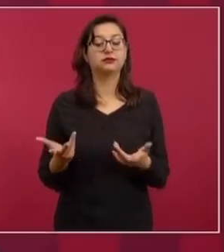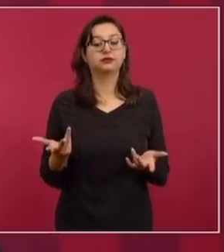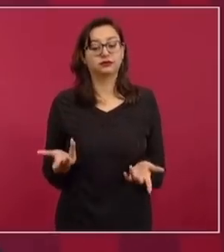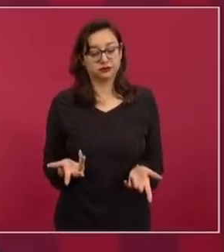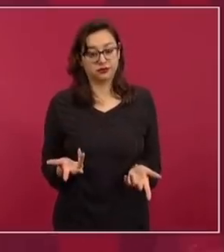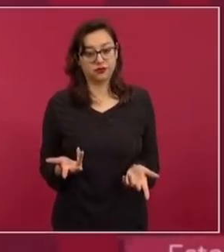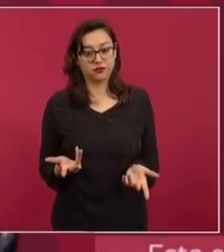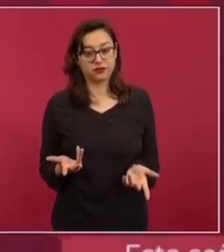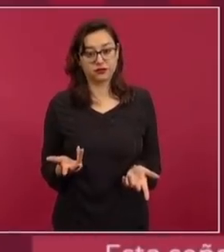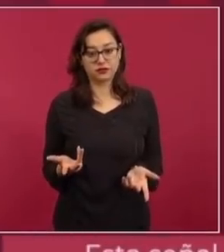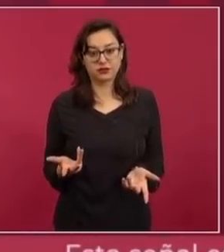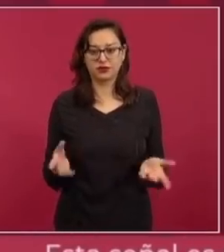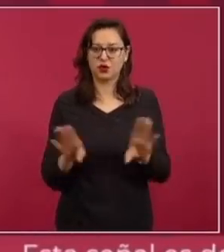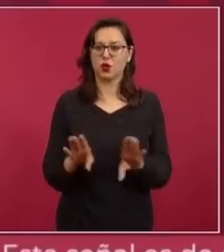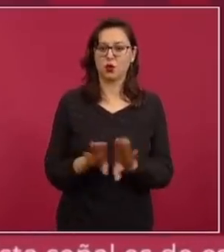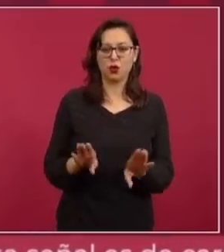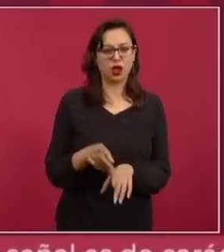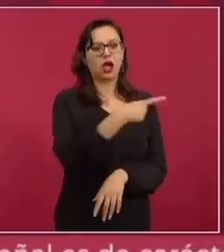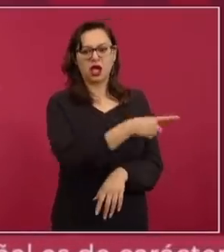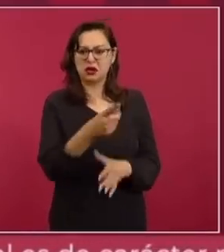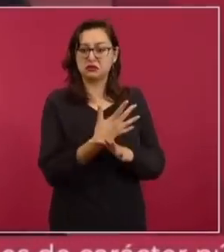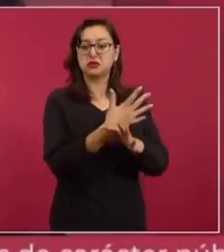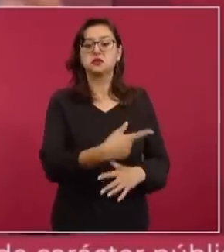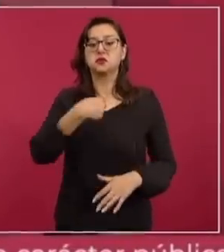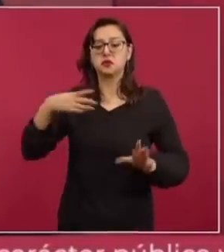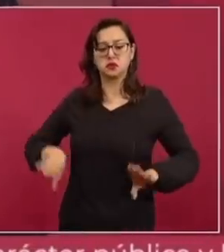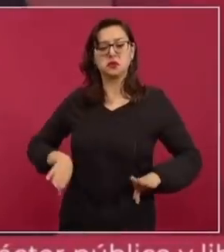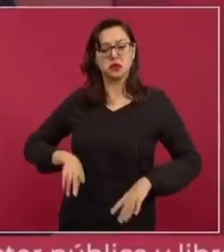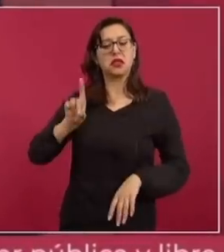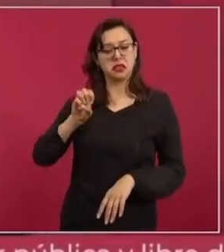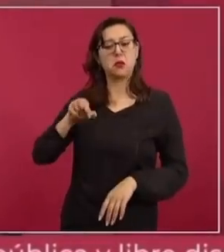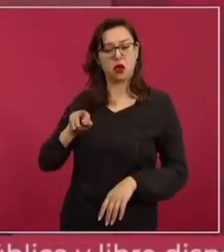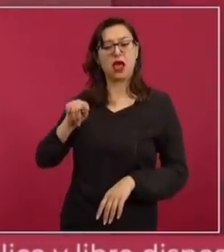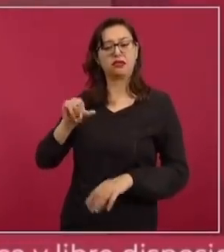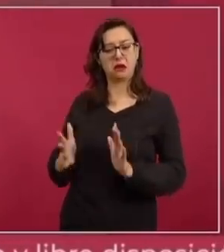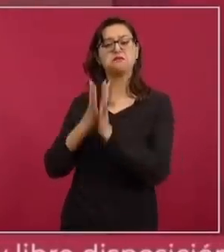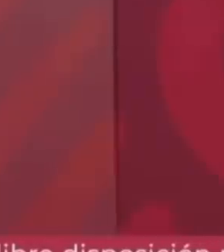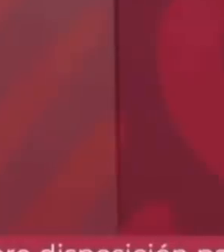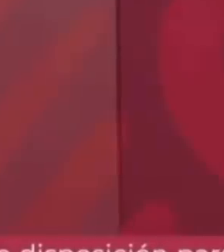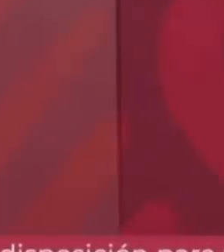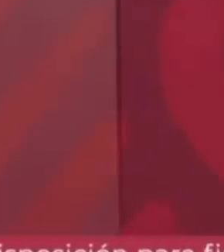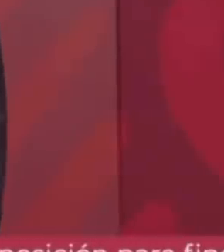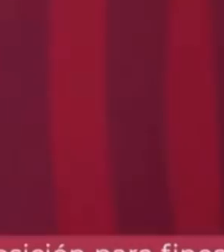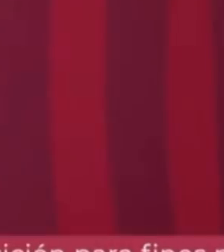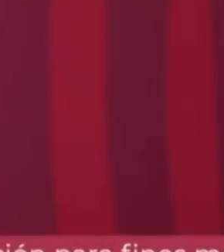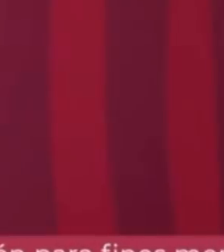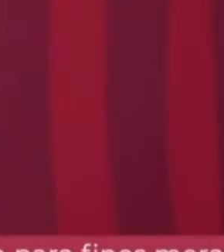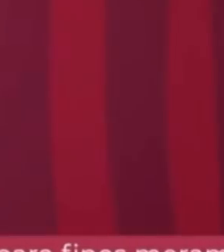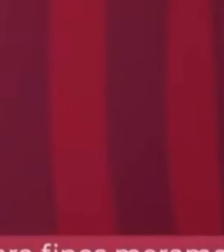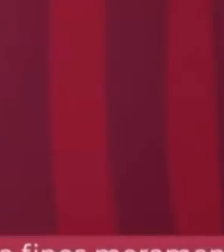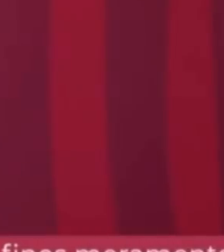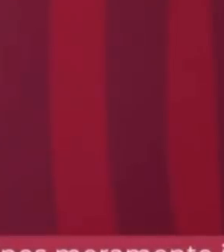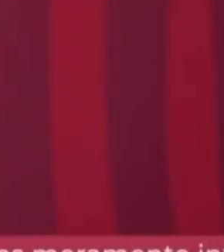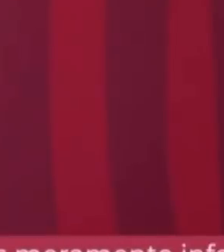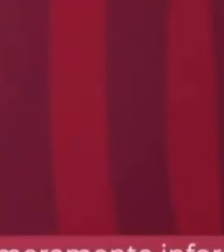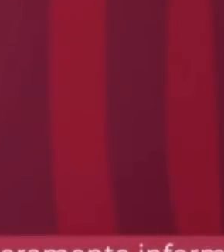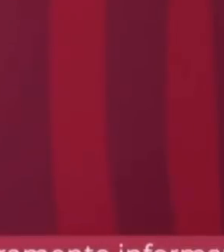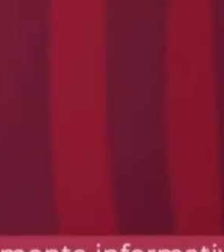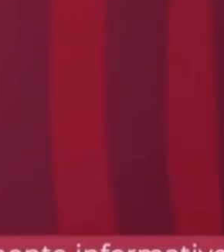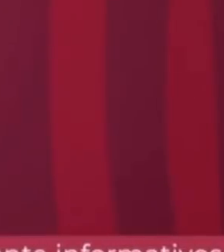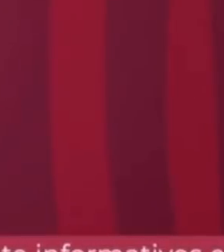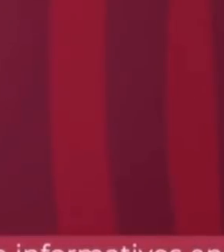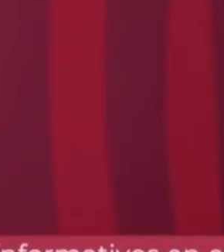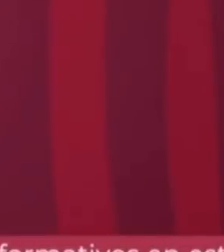Entonces, ¿qué clase de demócratas son si existe un ejercicio de participación democrática, de